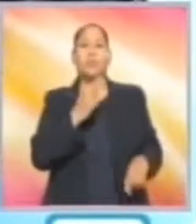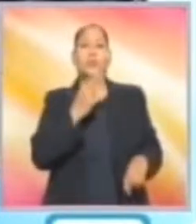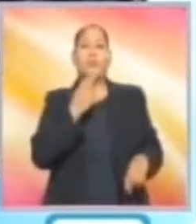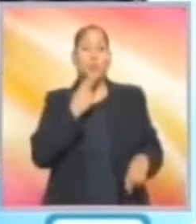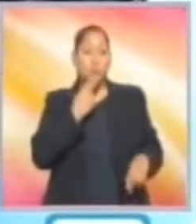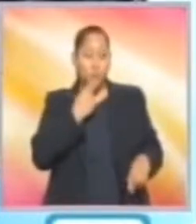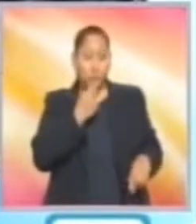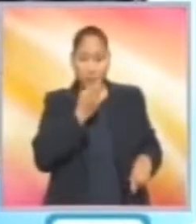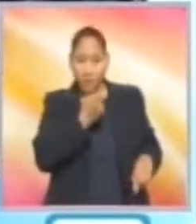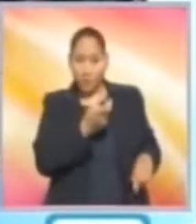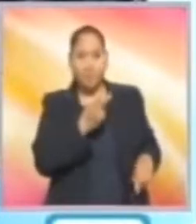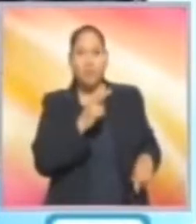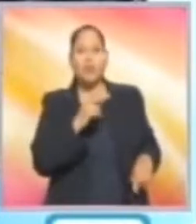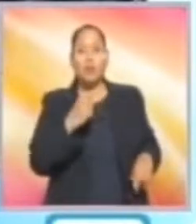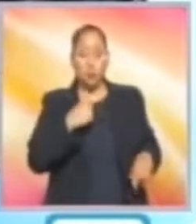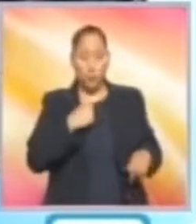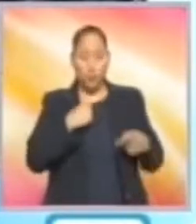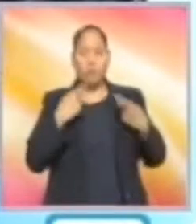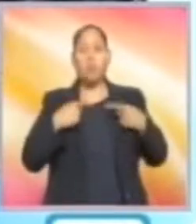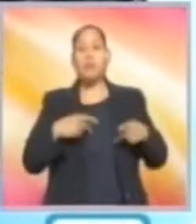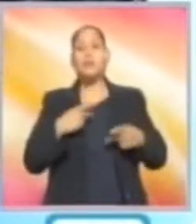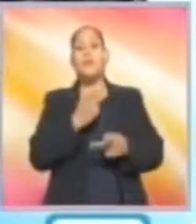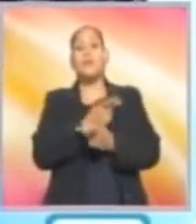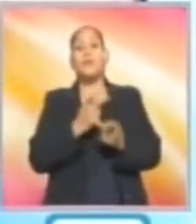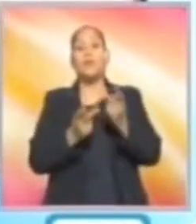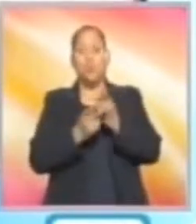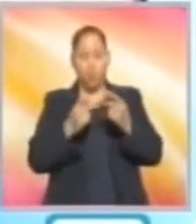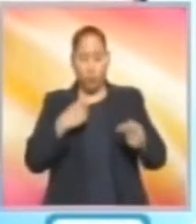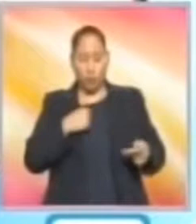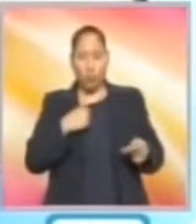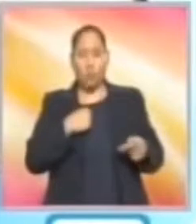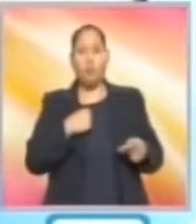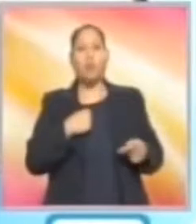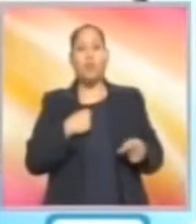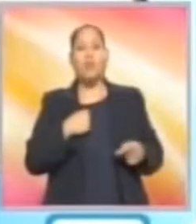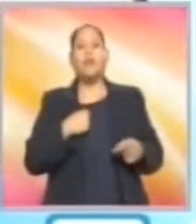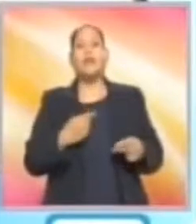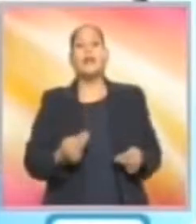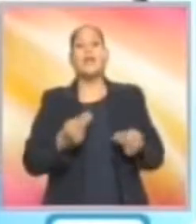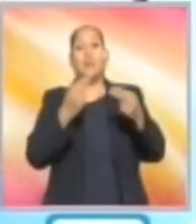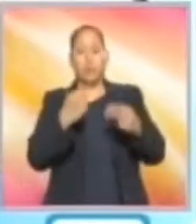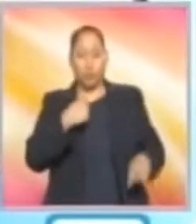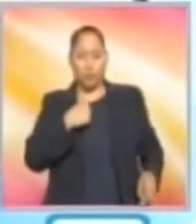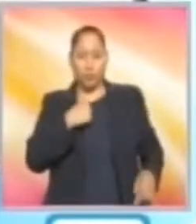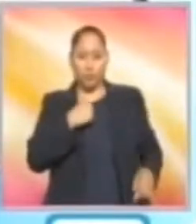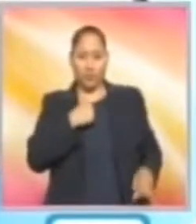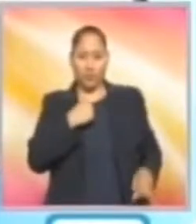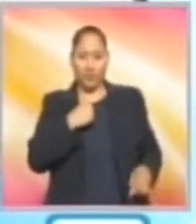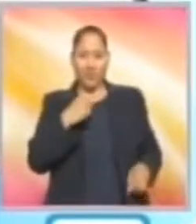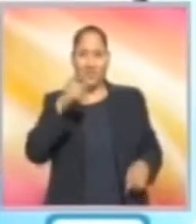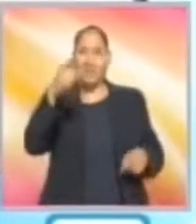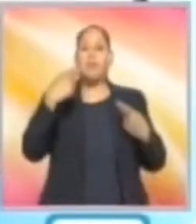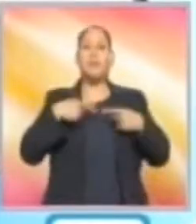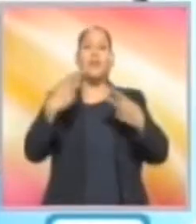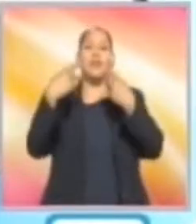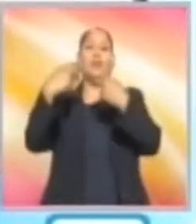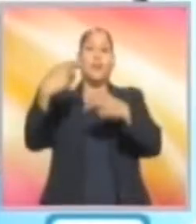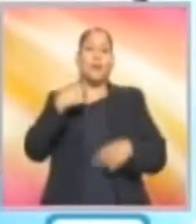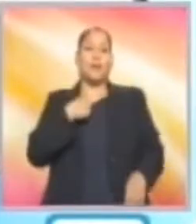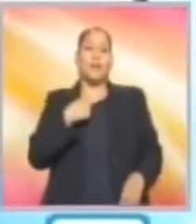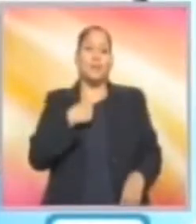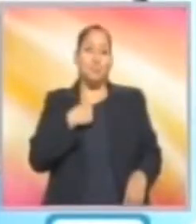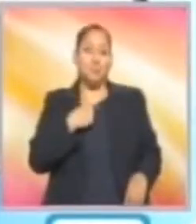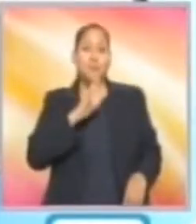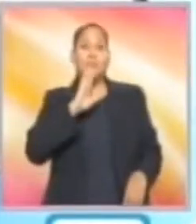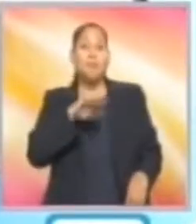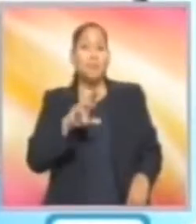todo esto, nosotros somos el producto, somos la mercancía de todas estas cosas. Esto no está del todo mal,